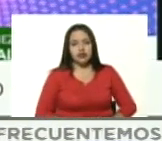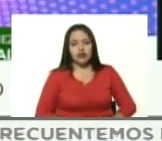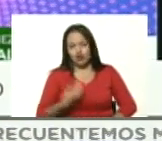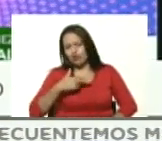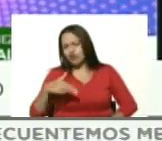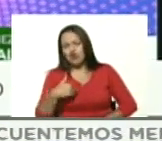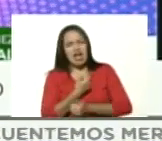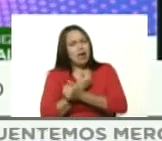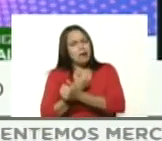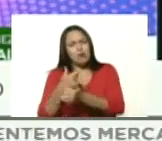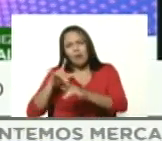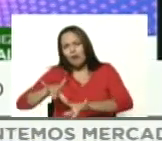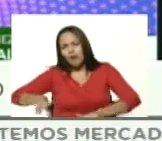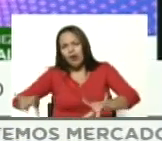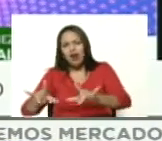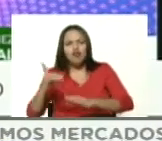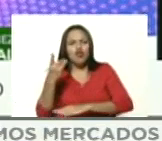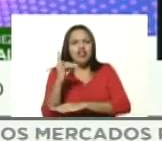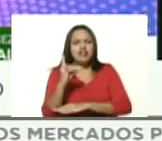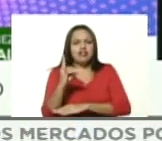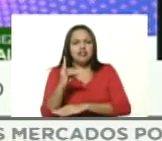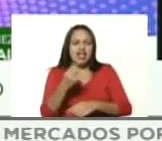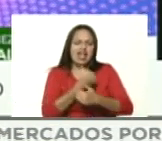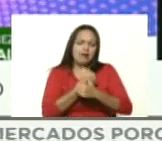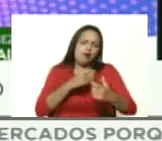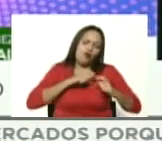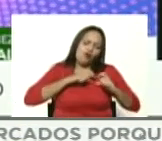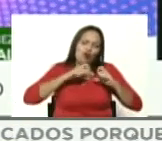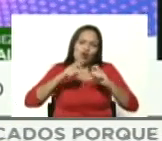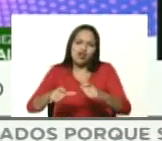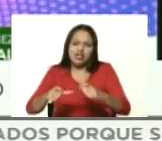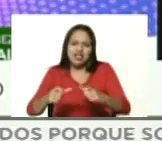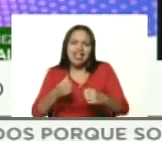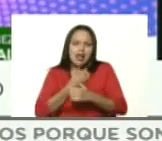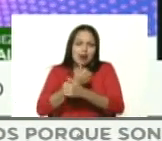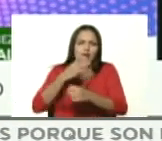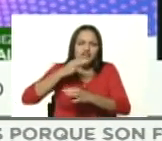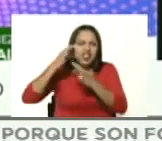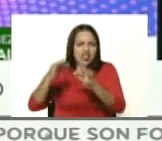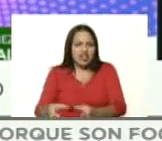a Bolivia? Y la amamos del corazón, y la amamos con la verdad.